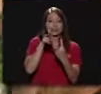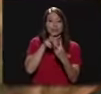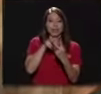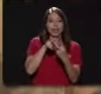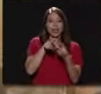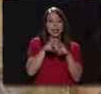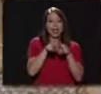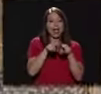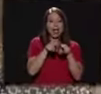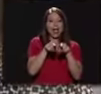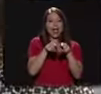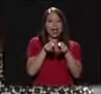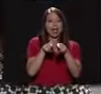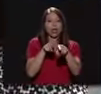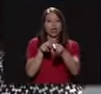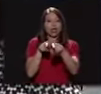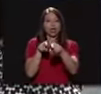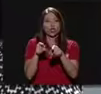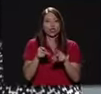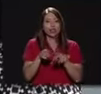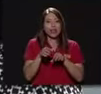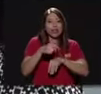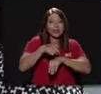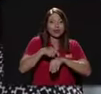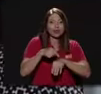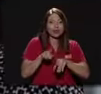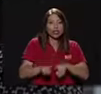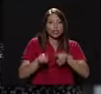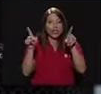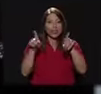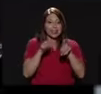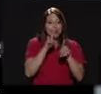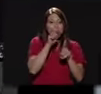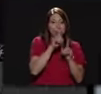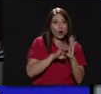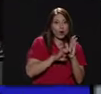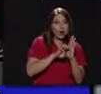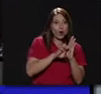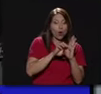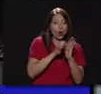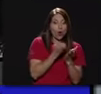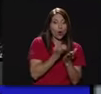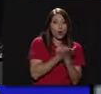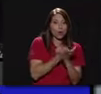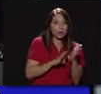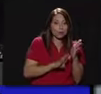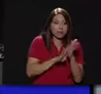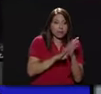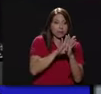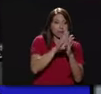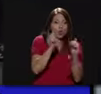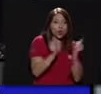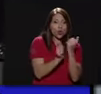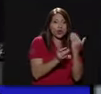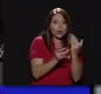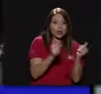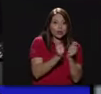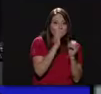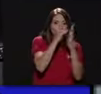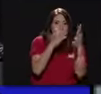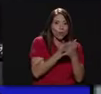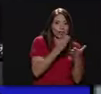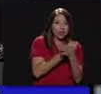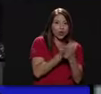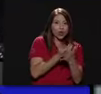que marchan a dos ritmos diferentes. Una economía que crece constantemente con mayores tecnologías, con innovación, y